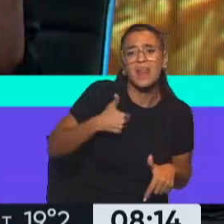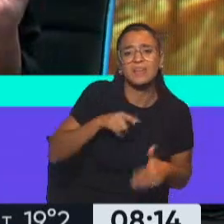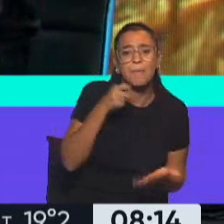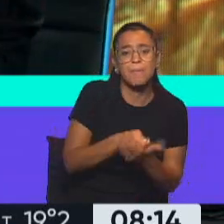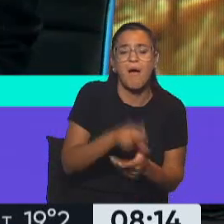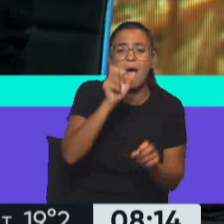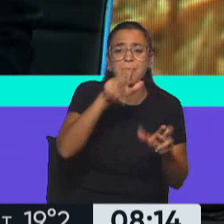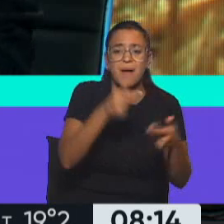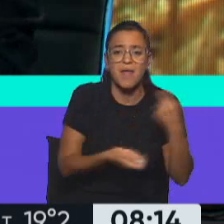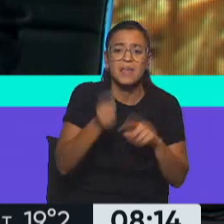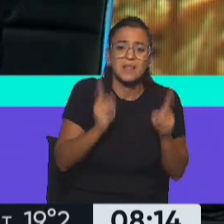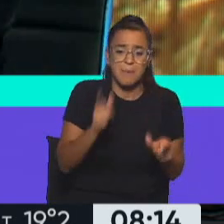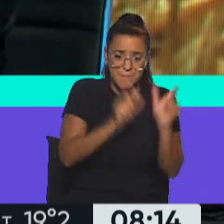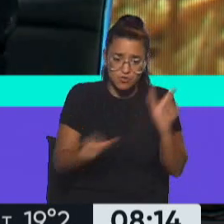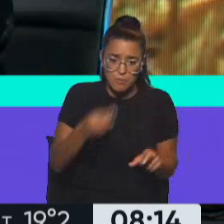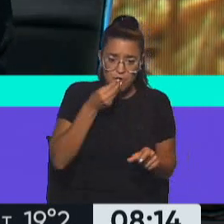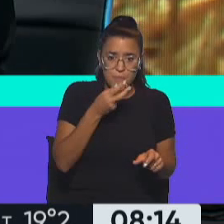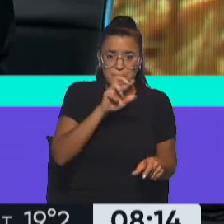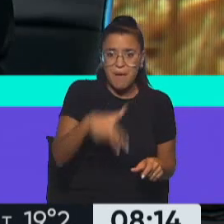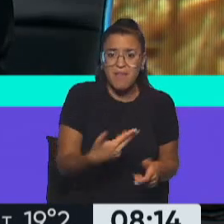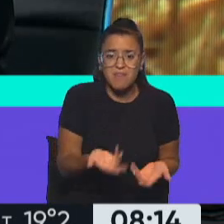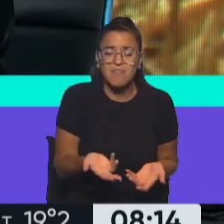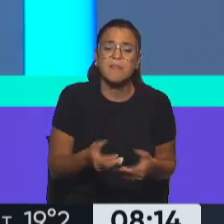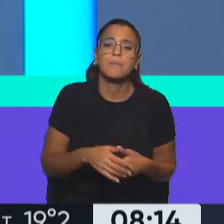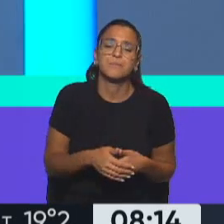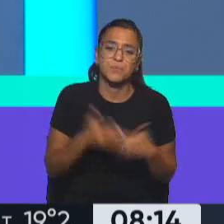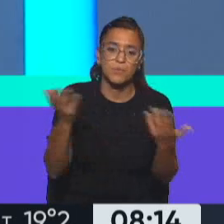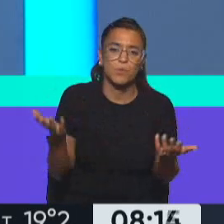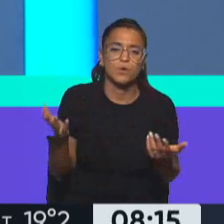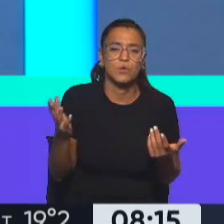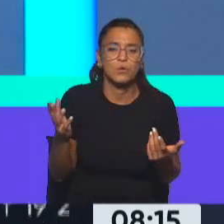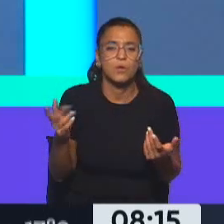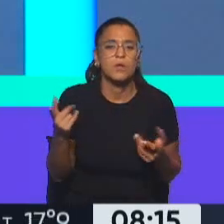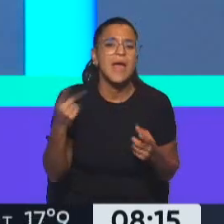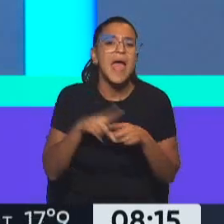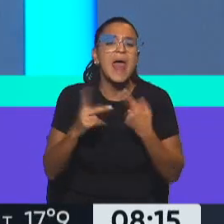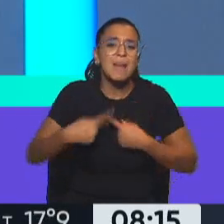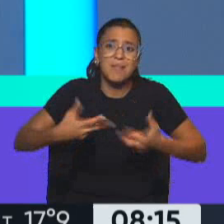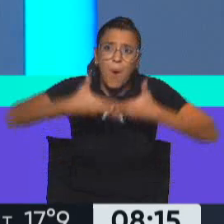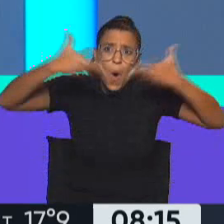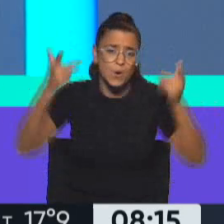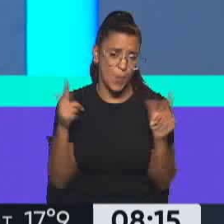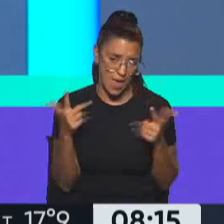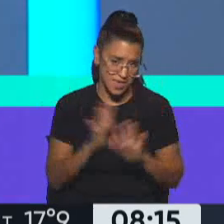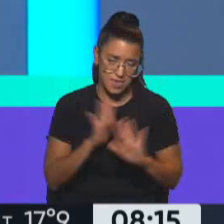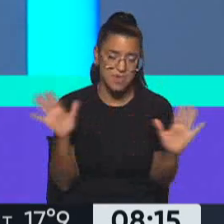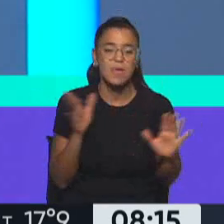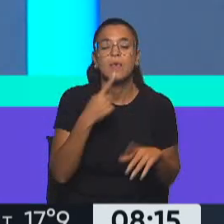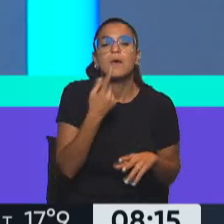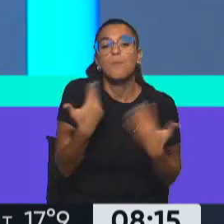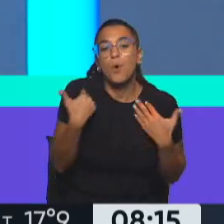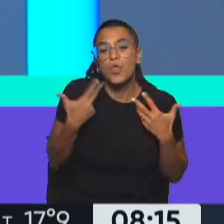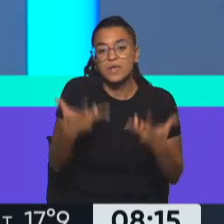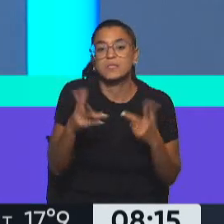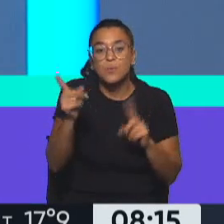los panaderos y por ende también los consumidores para acceder al kilo de pan? Bueno, a ver, no hay tantas herramientas, ¿no? Claro. Digamos, por más que uno pueda decir,